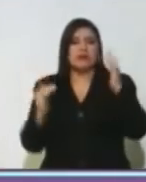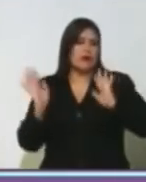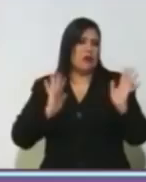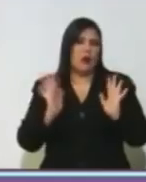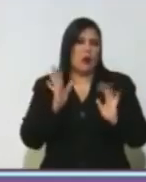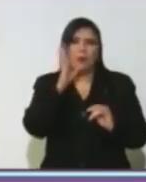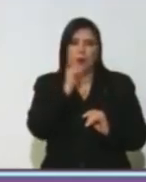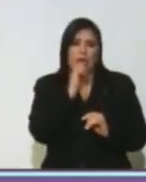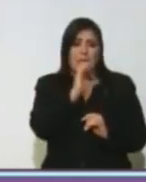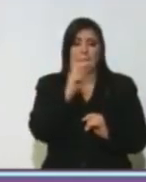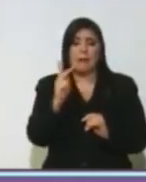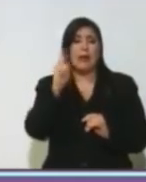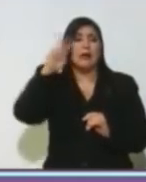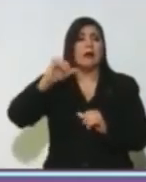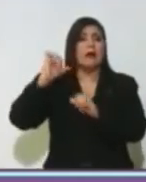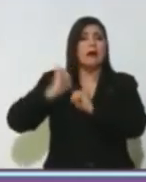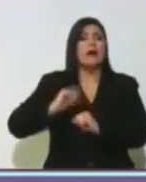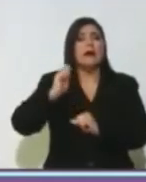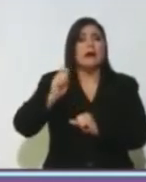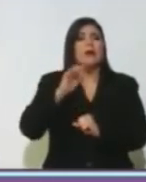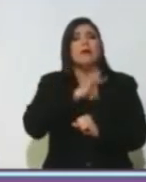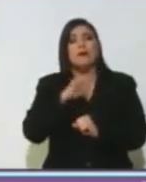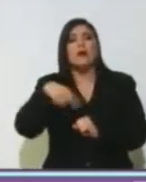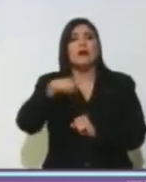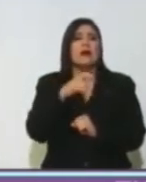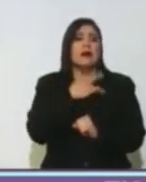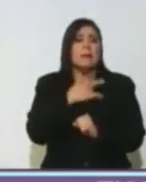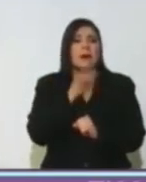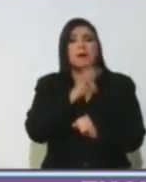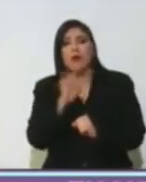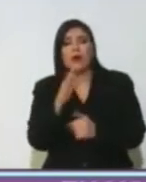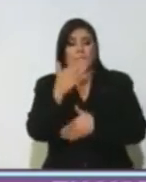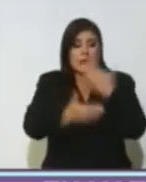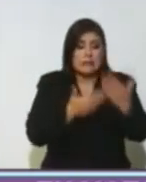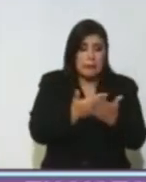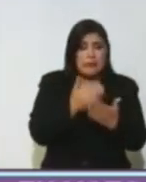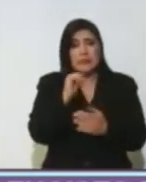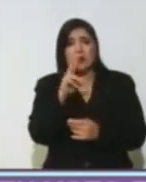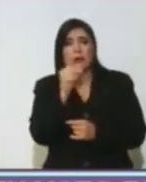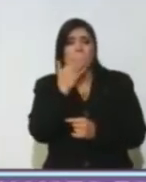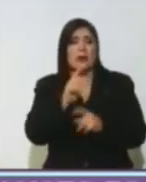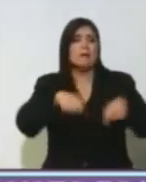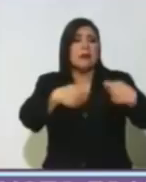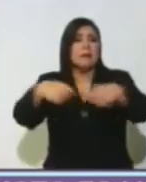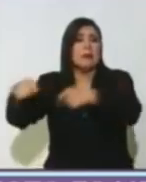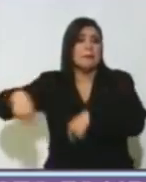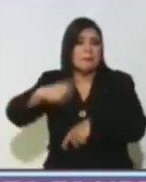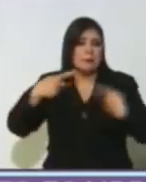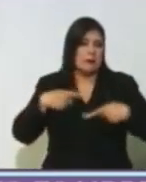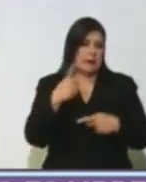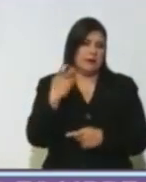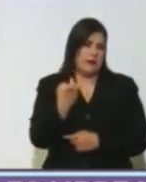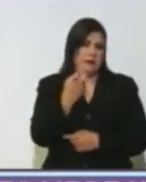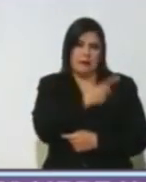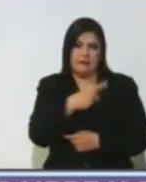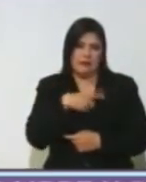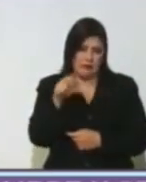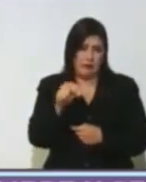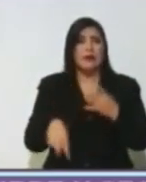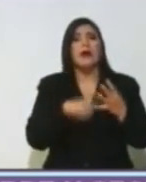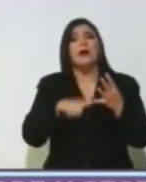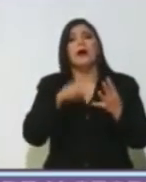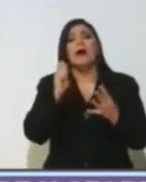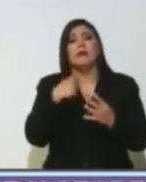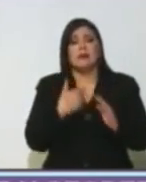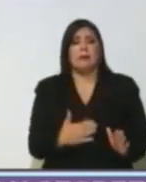no puede ser el que decida la capacidad de recibir los servicios básicos en esta ciudad un cuarto eje fundamental mi